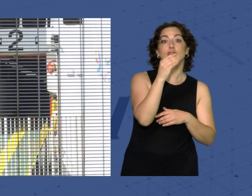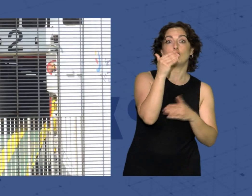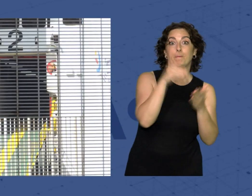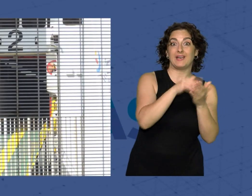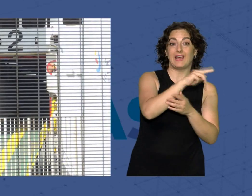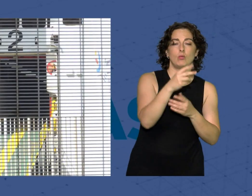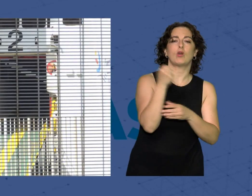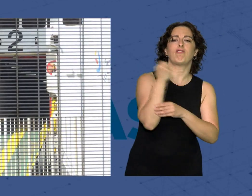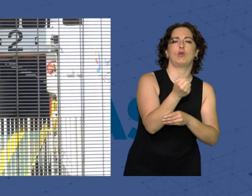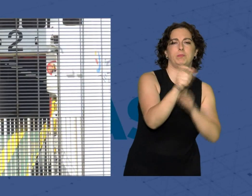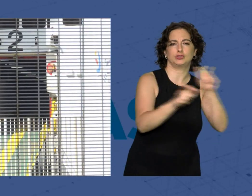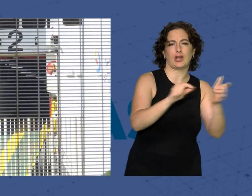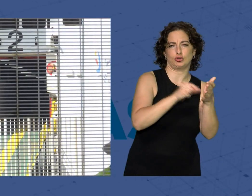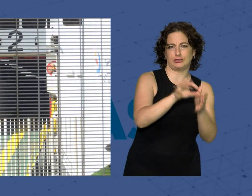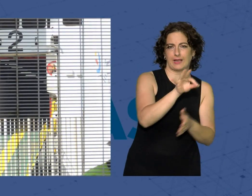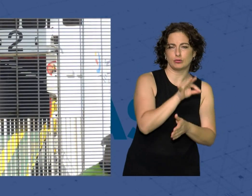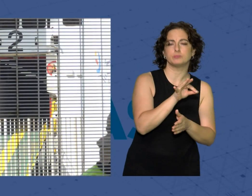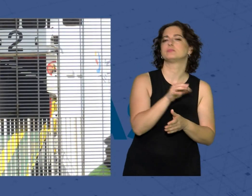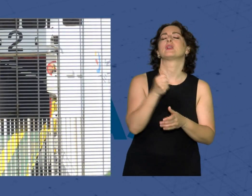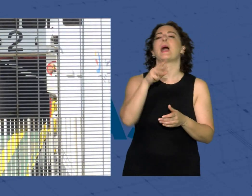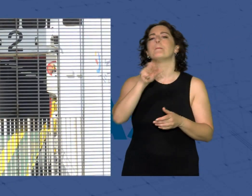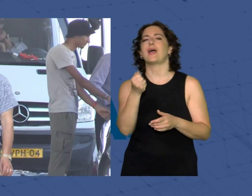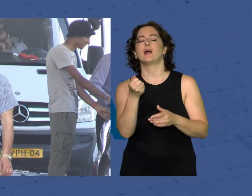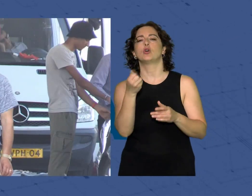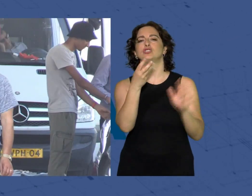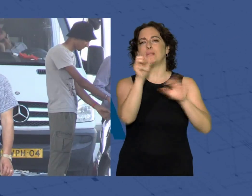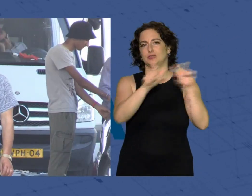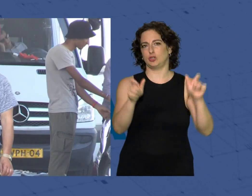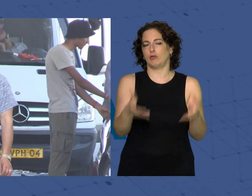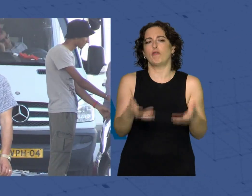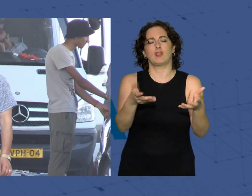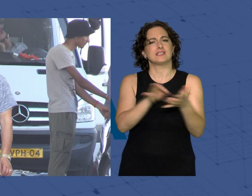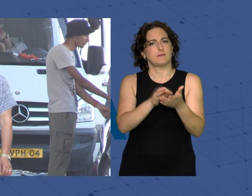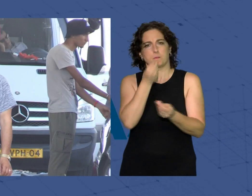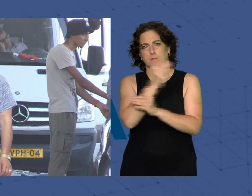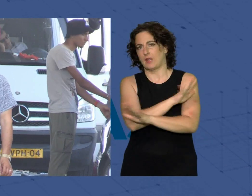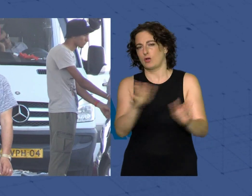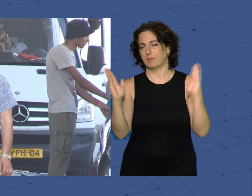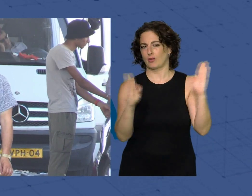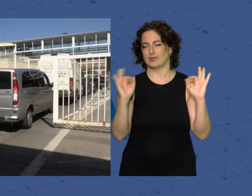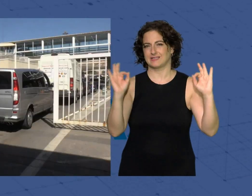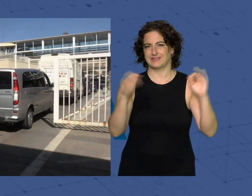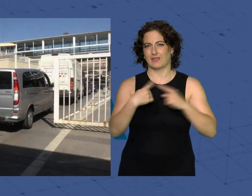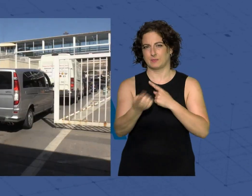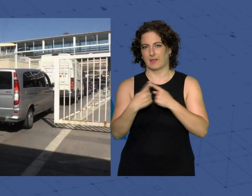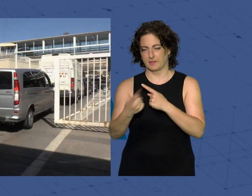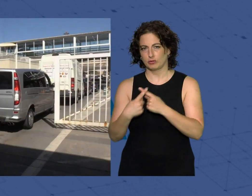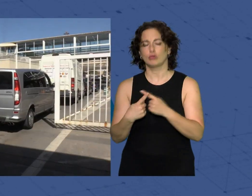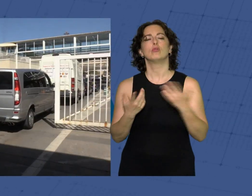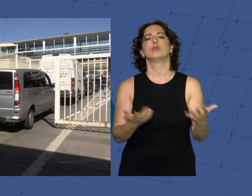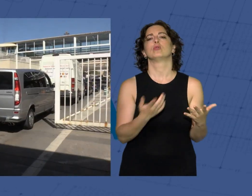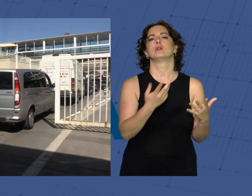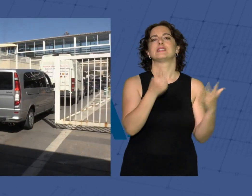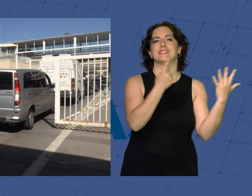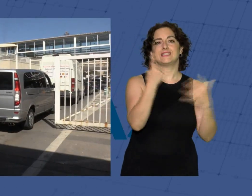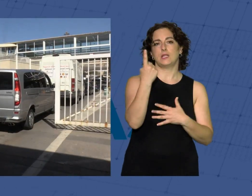a refuerzo de personal La APA cuenta con cerca de 80 personas para ofrecer el mejor servicio durante el periodo especial de desplazamientos de ellos 61